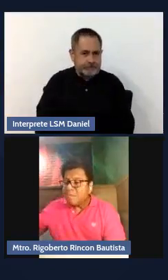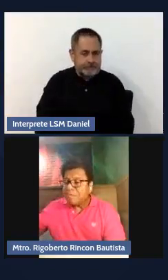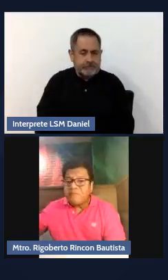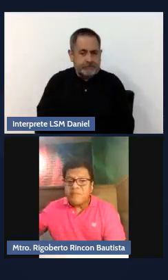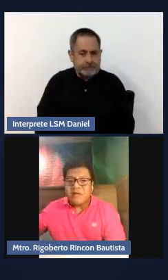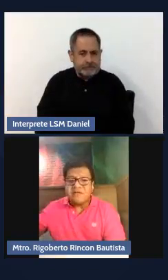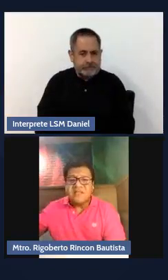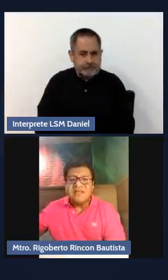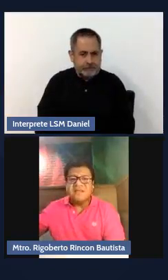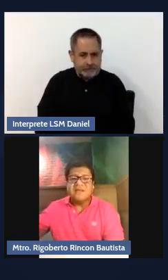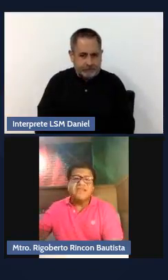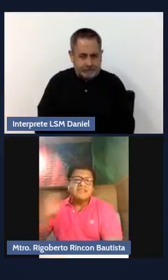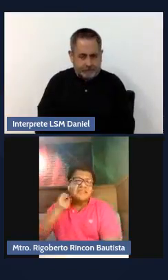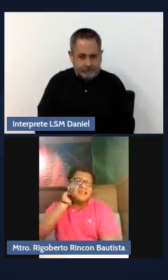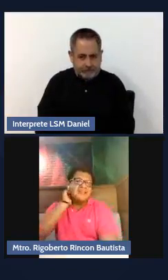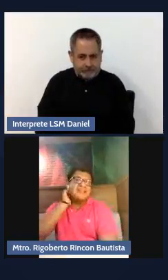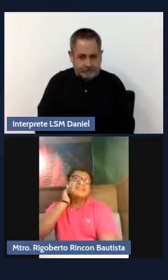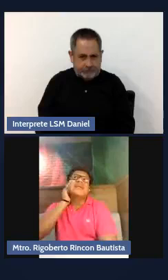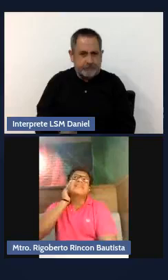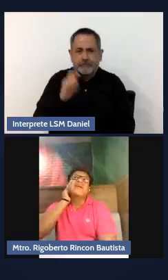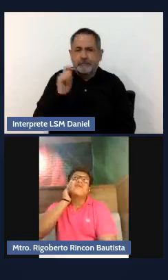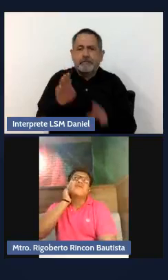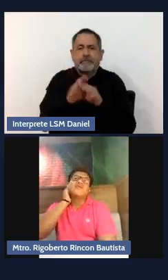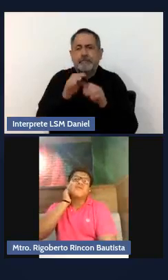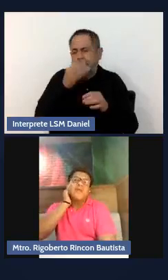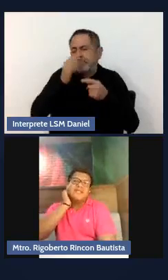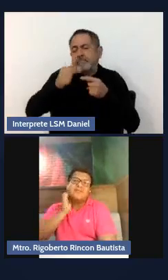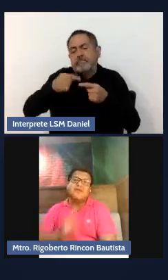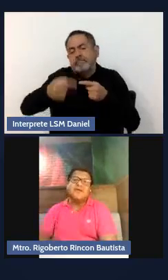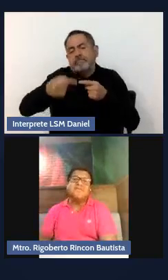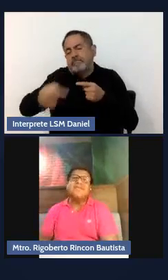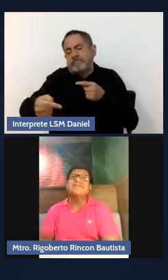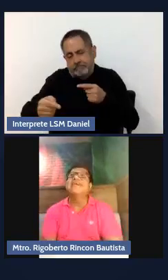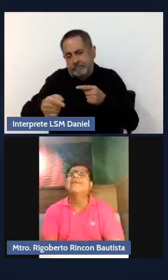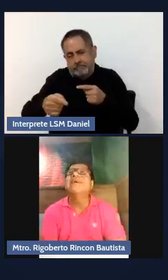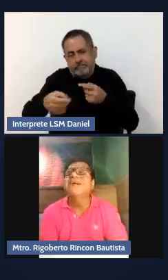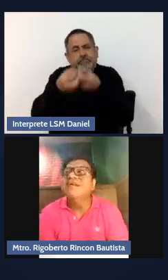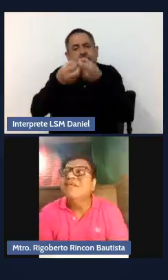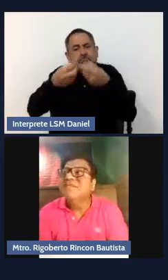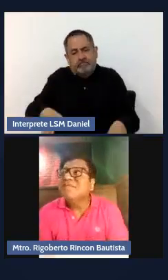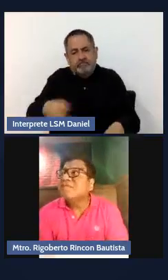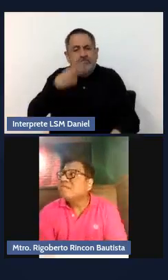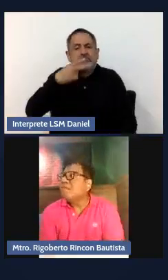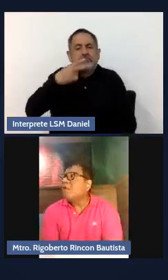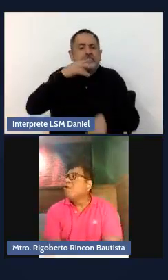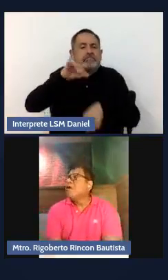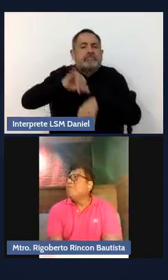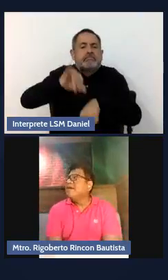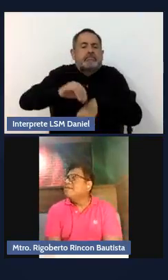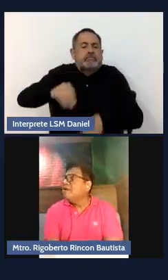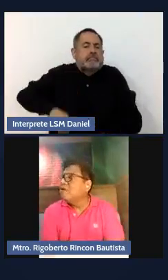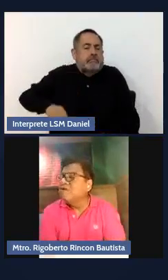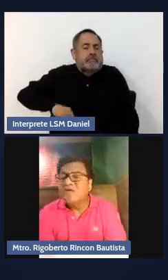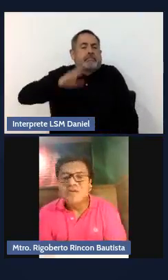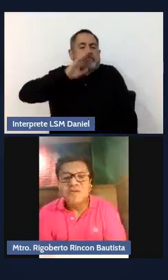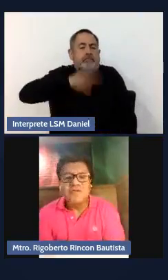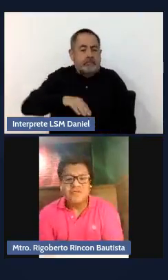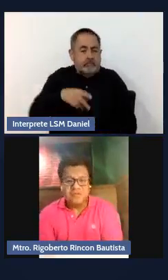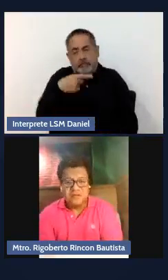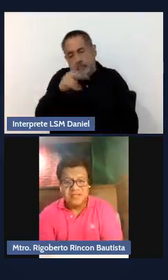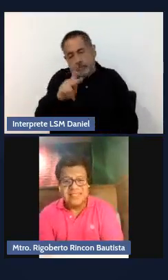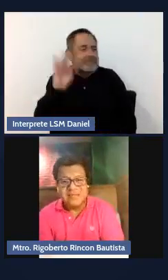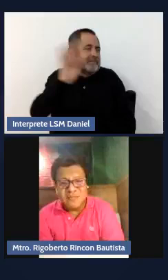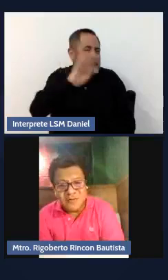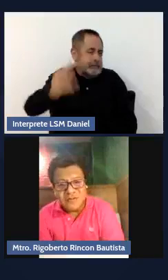tiene que ver con estas características a corto plazo. Pero ¿qué pasaría o qué pasa cuando somos consumidores de